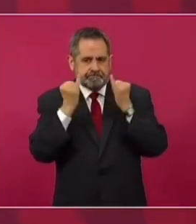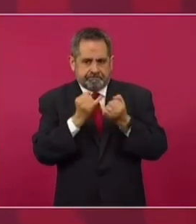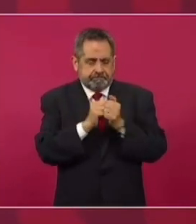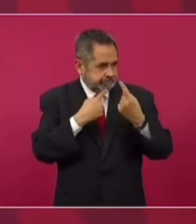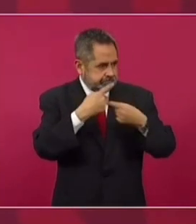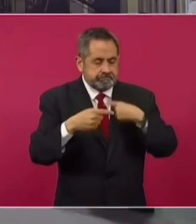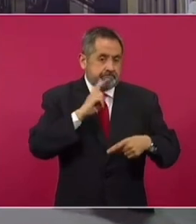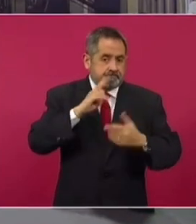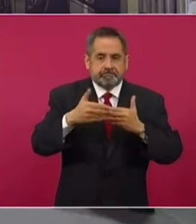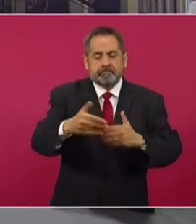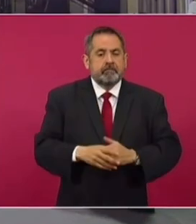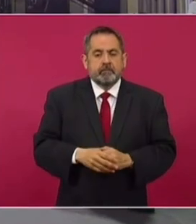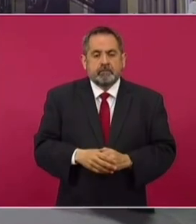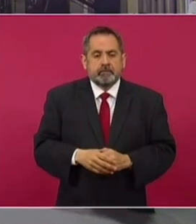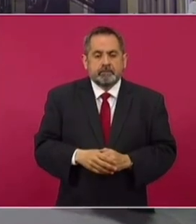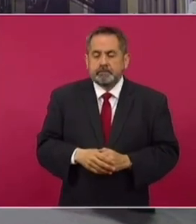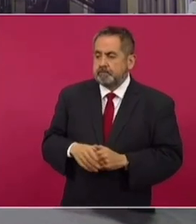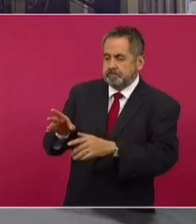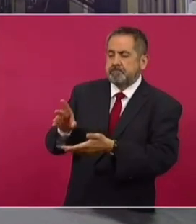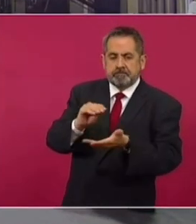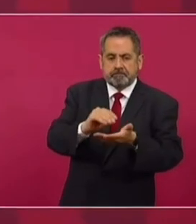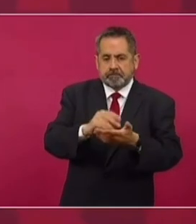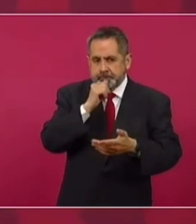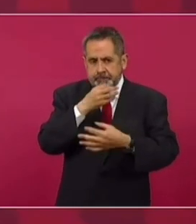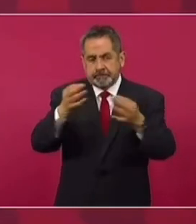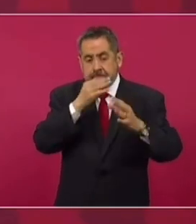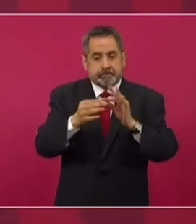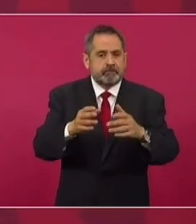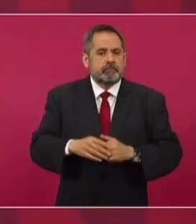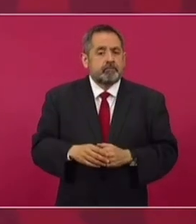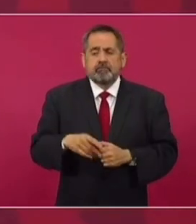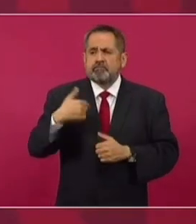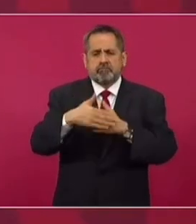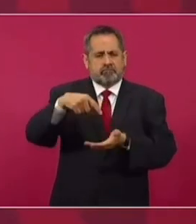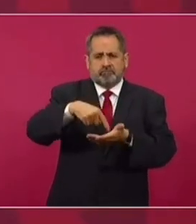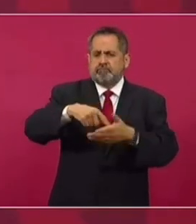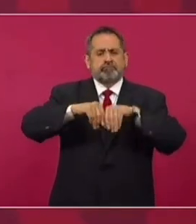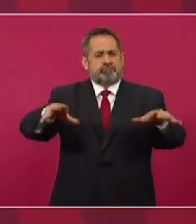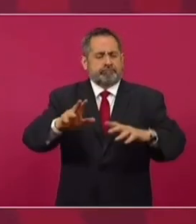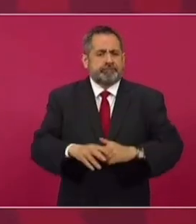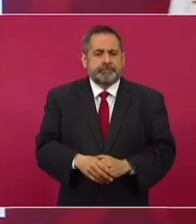Empresarial. Todavía no puedo mencionarlo, pero se va a dar a conocer aquí.